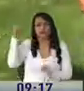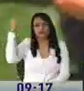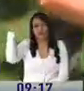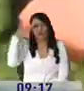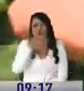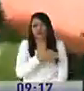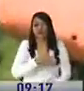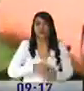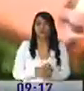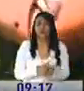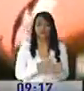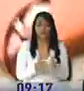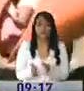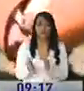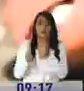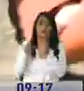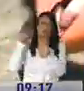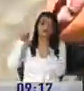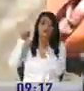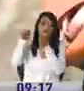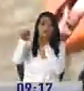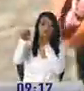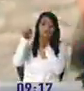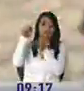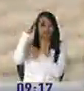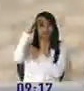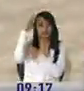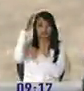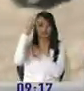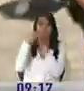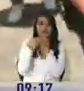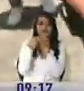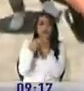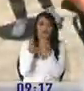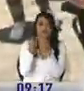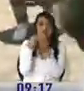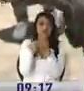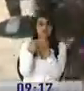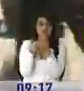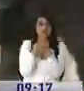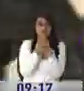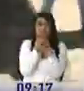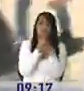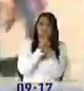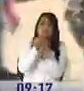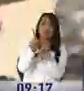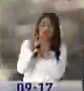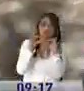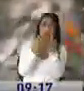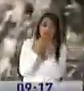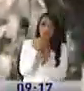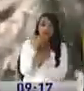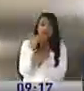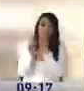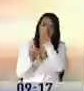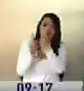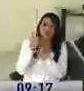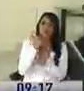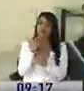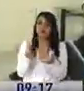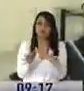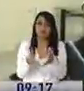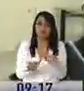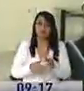el cuerpo permanece en el departamento forense de la policía está como nn nadie ha llegado por medicina legal para reconocerlo si